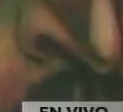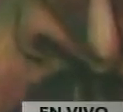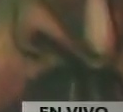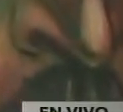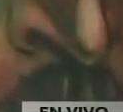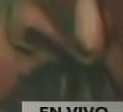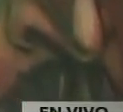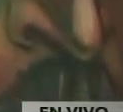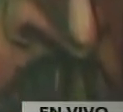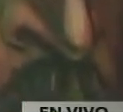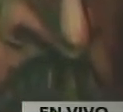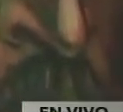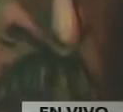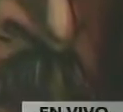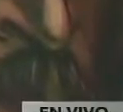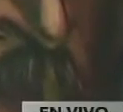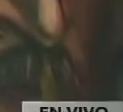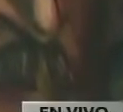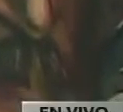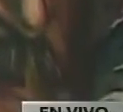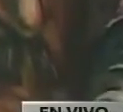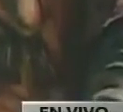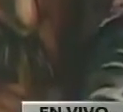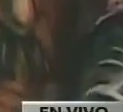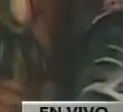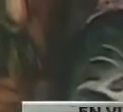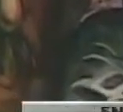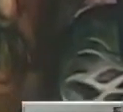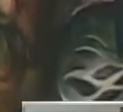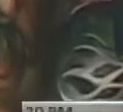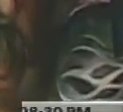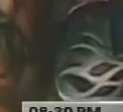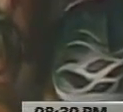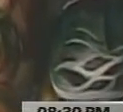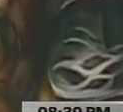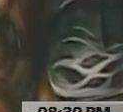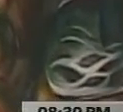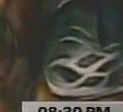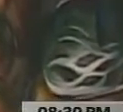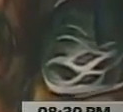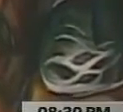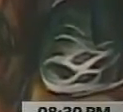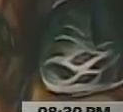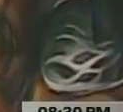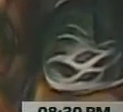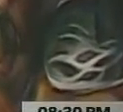parece? Y además iban casi desnudos en su cuerpo, porque eran gente humilde.